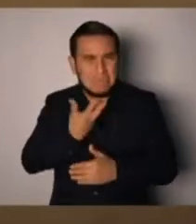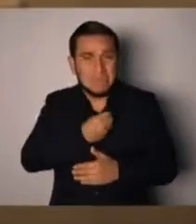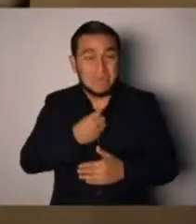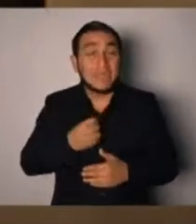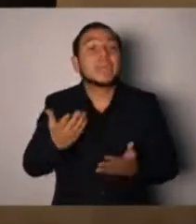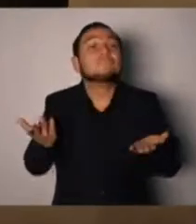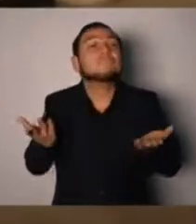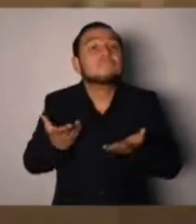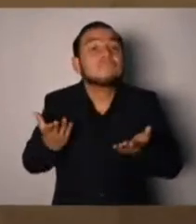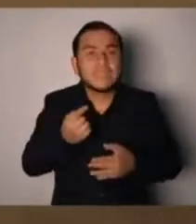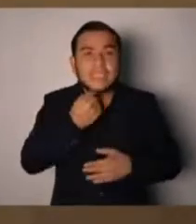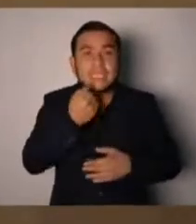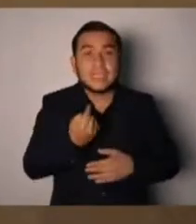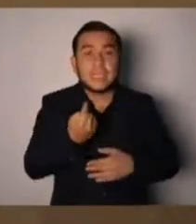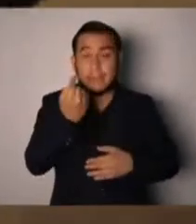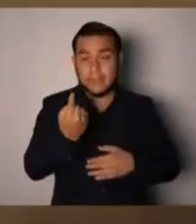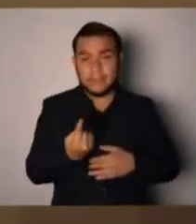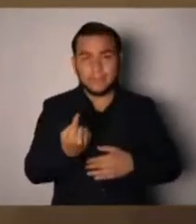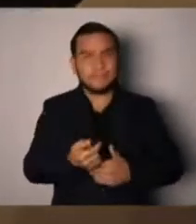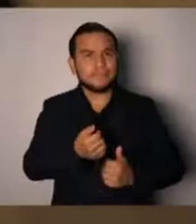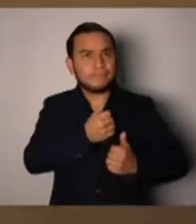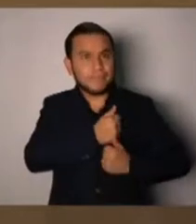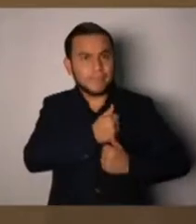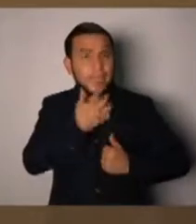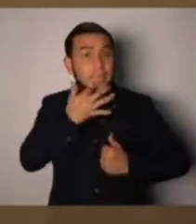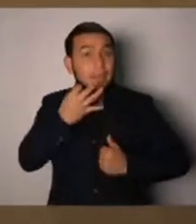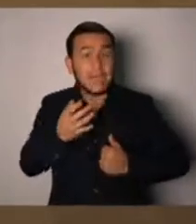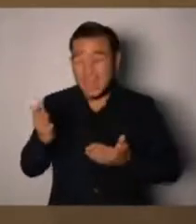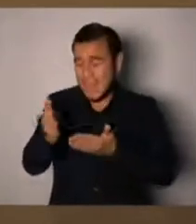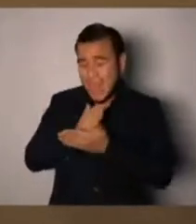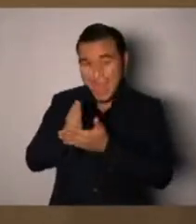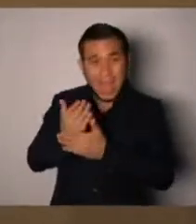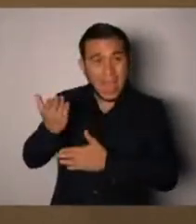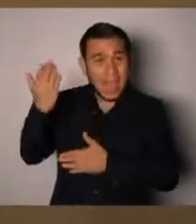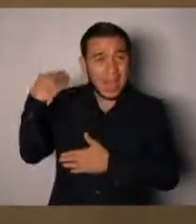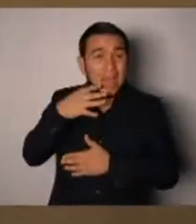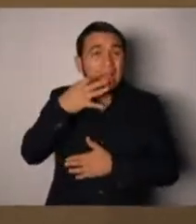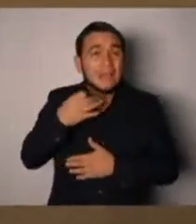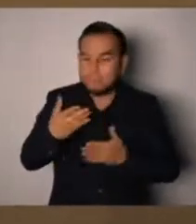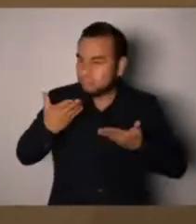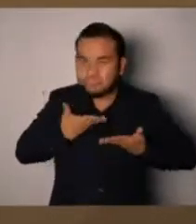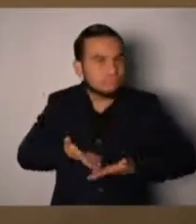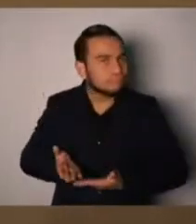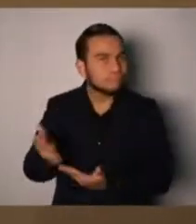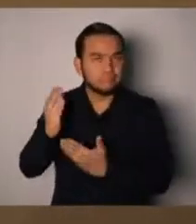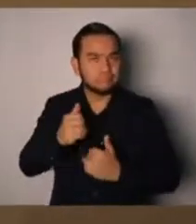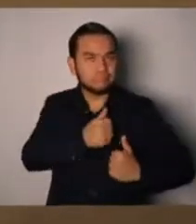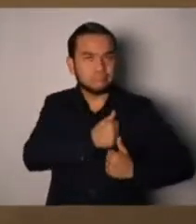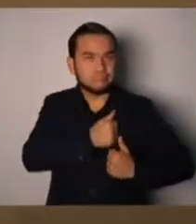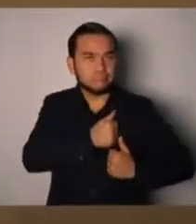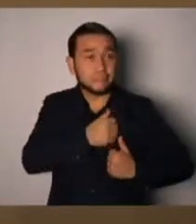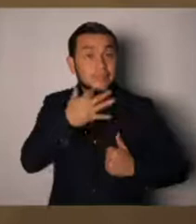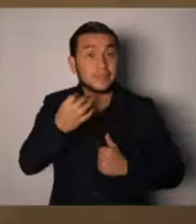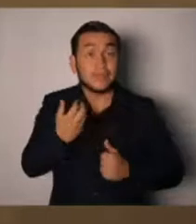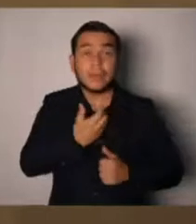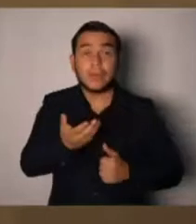a nuestro alto mando que ninguno de ellos estaba ni siquiera en la academia militar algunos ni habían nacido que le entreguen